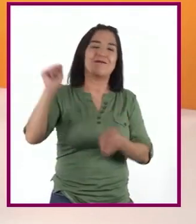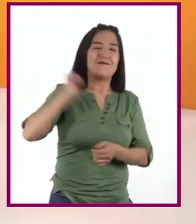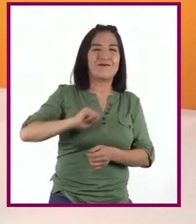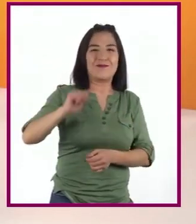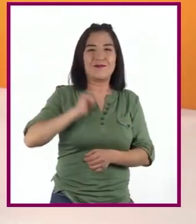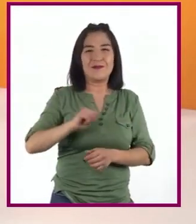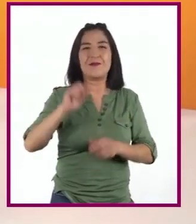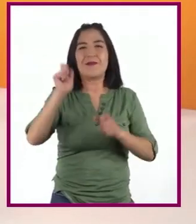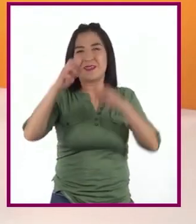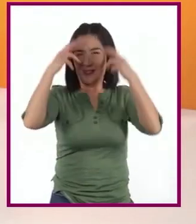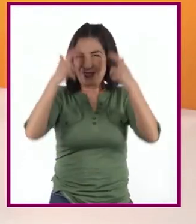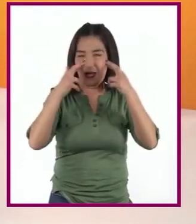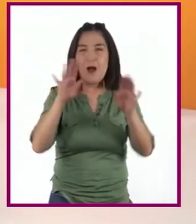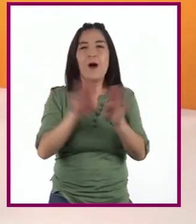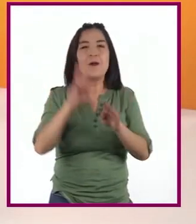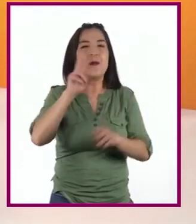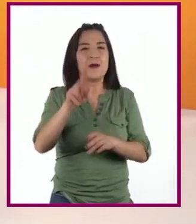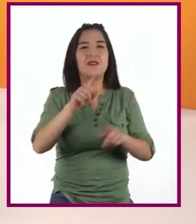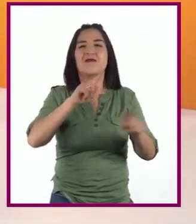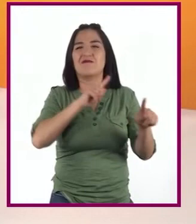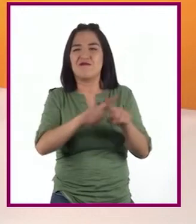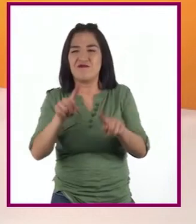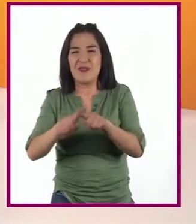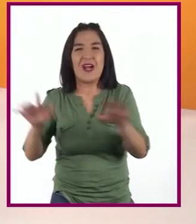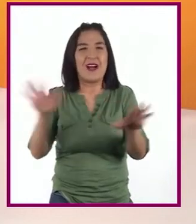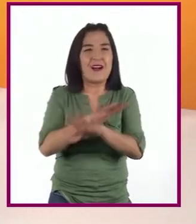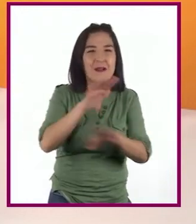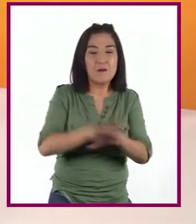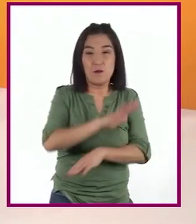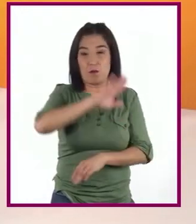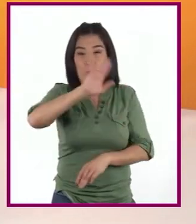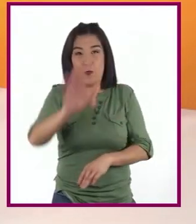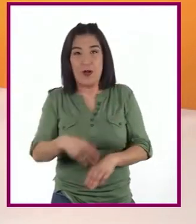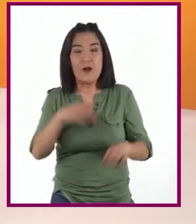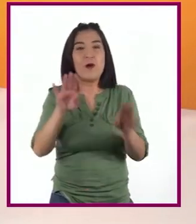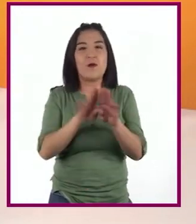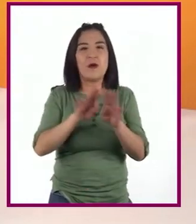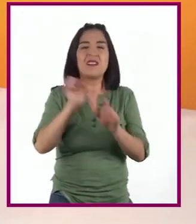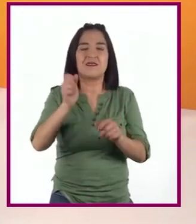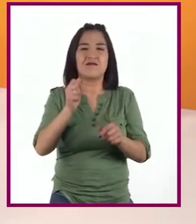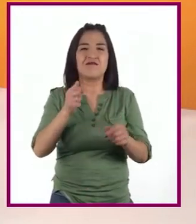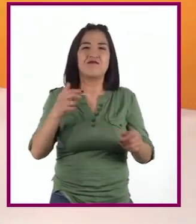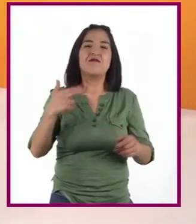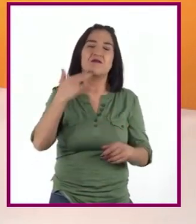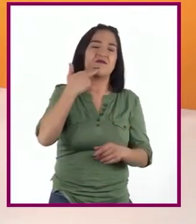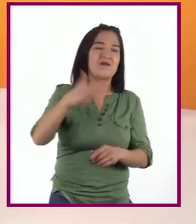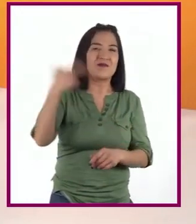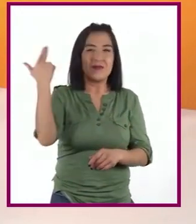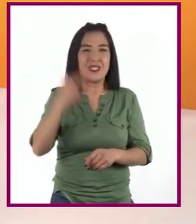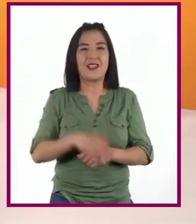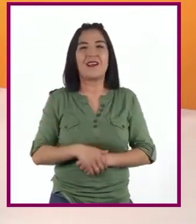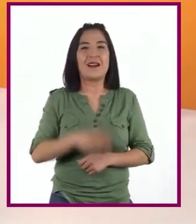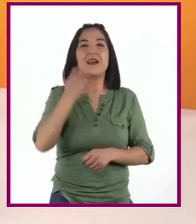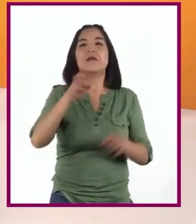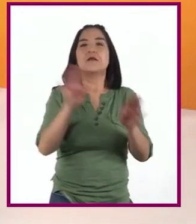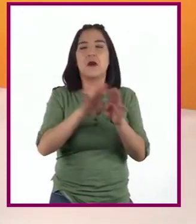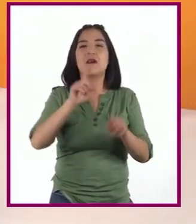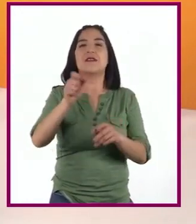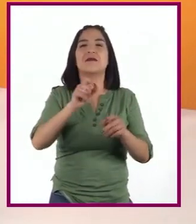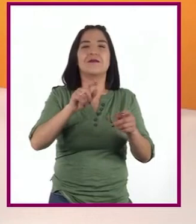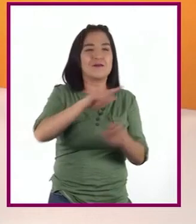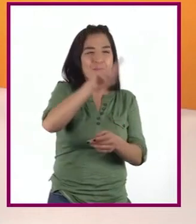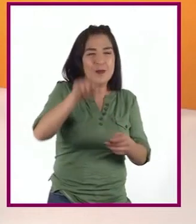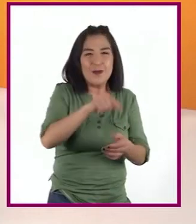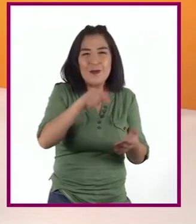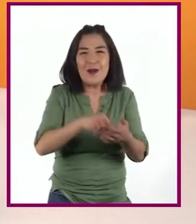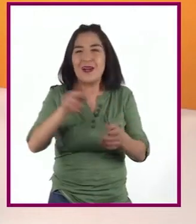el orientalismo y el mundo aborigen, la muerte con énfasis en el suicidio, el paisaje como metáfora del